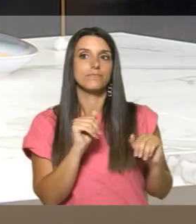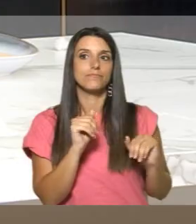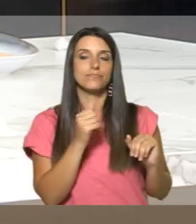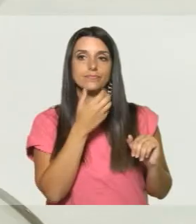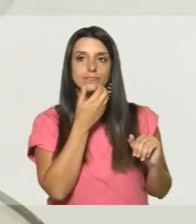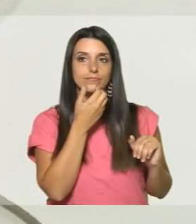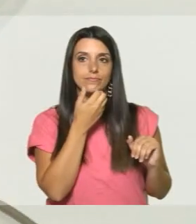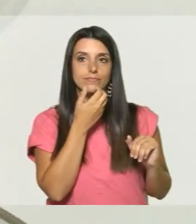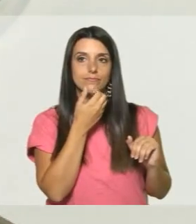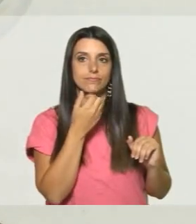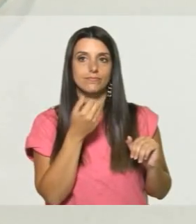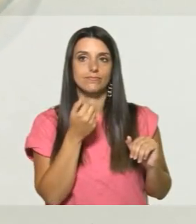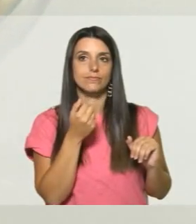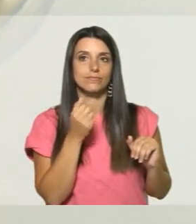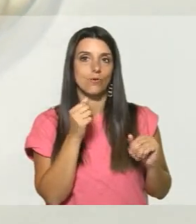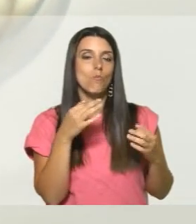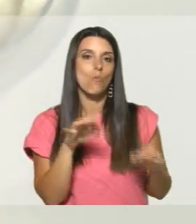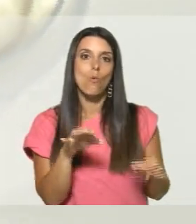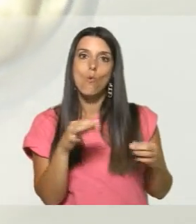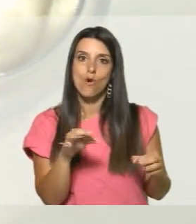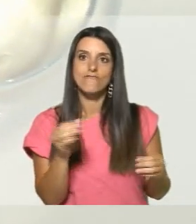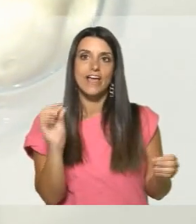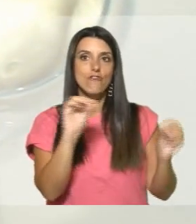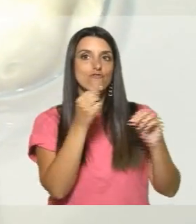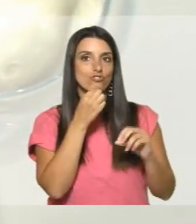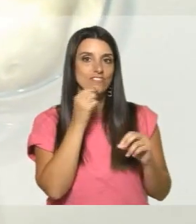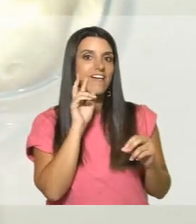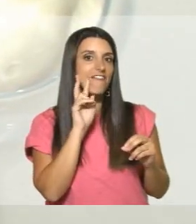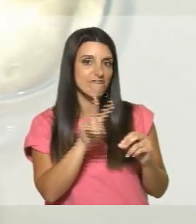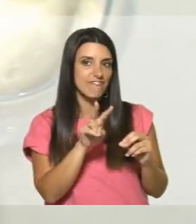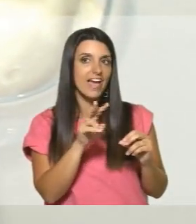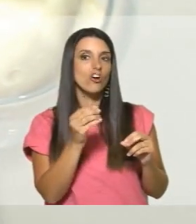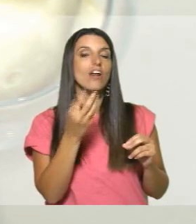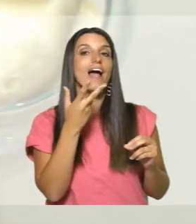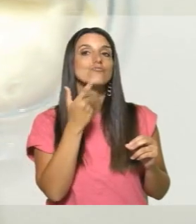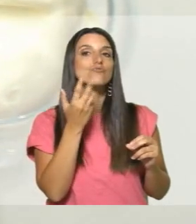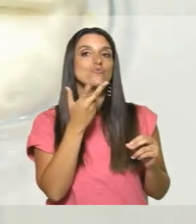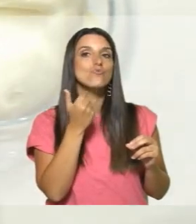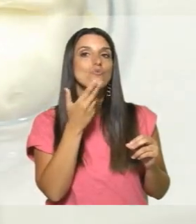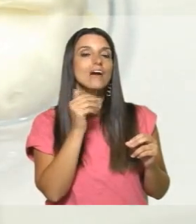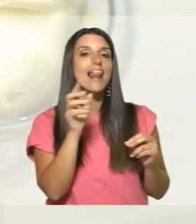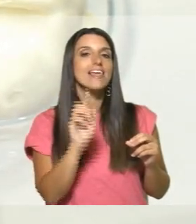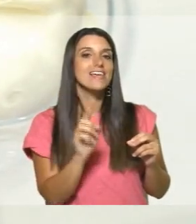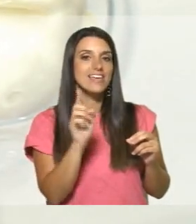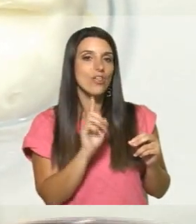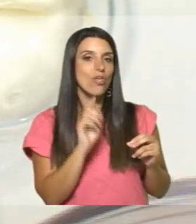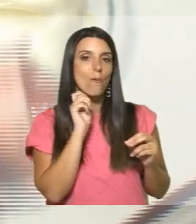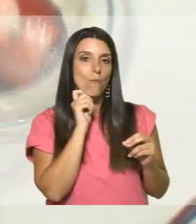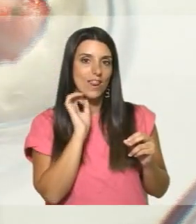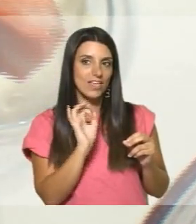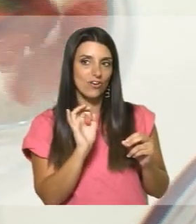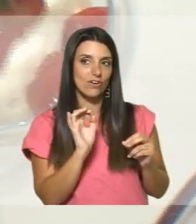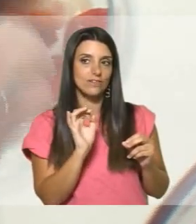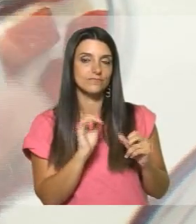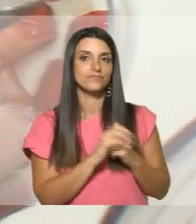Ahí. Una buena cantidad de frutillitas que se vea con el azúcar que van a ir largando como todo ese juguito. Está